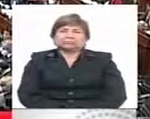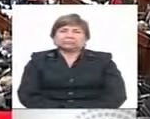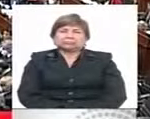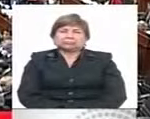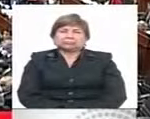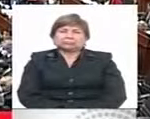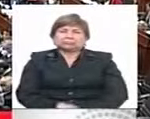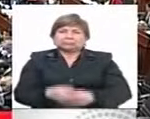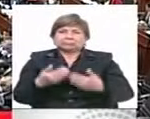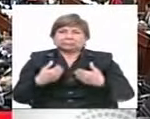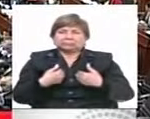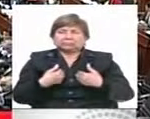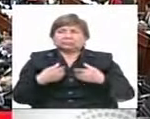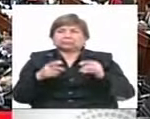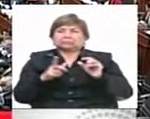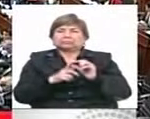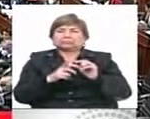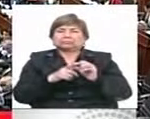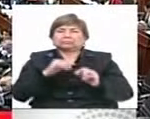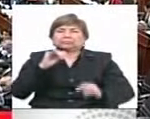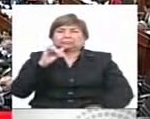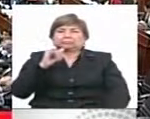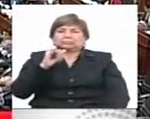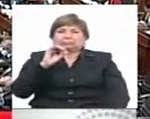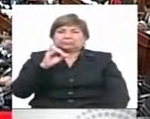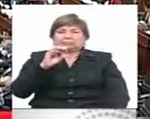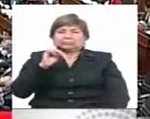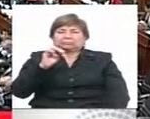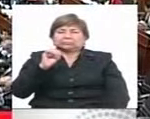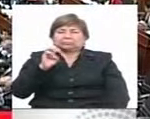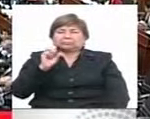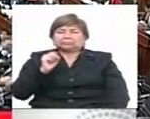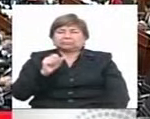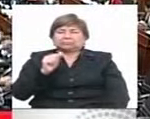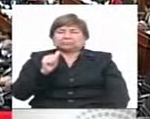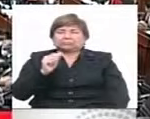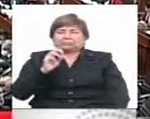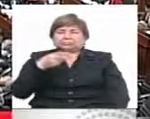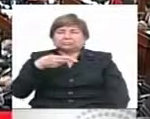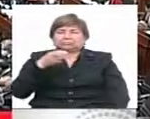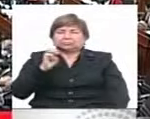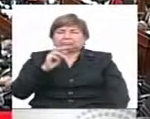Tiene la palabra el congresista David Jiménez Heredia por 2 minutos y medio.